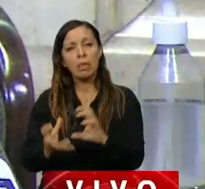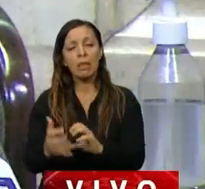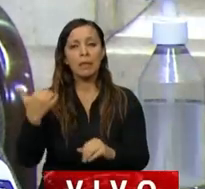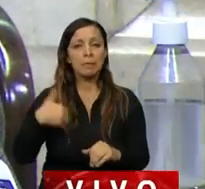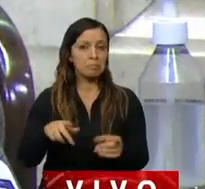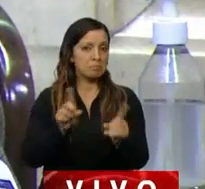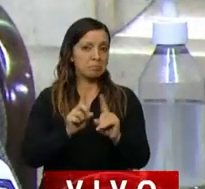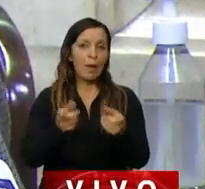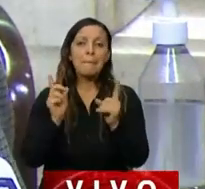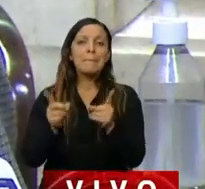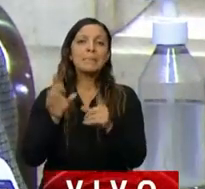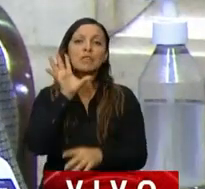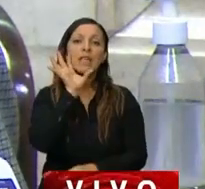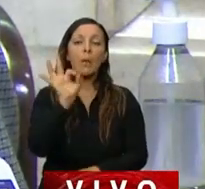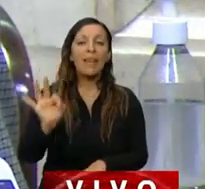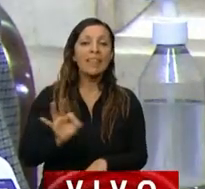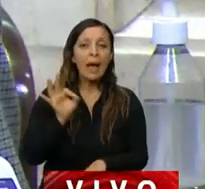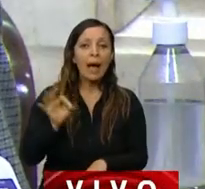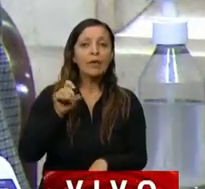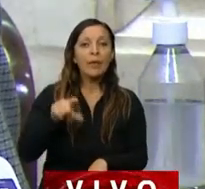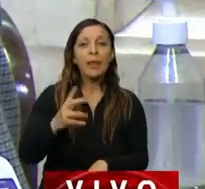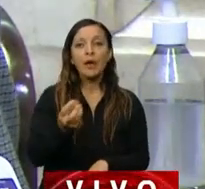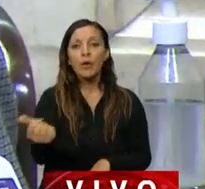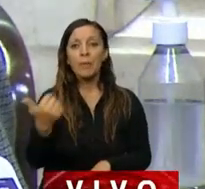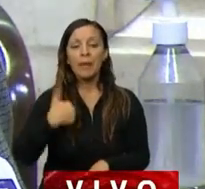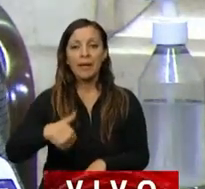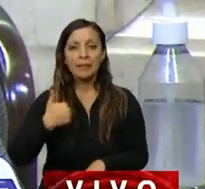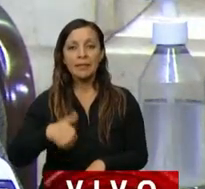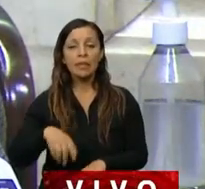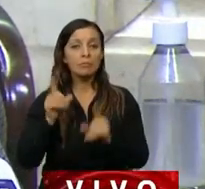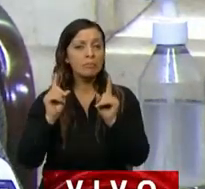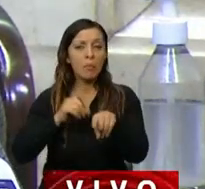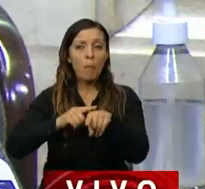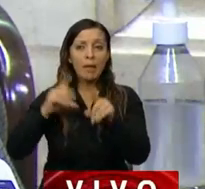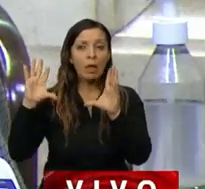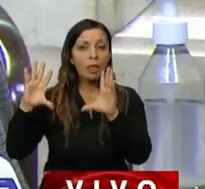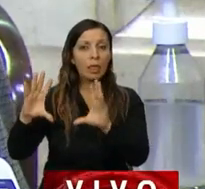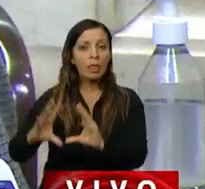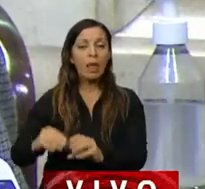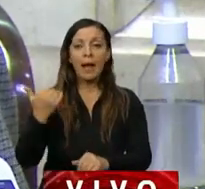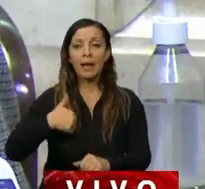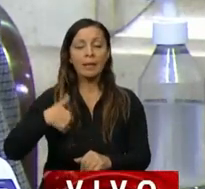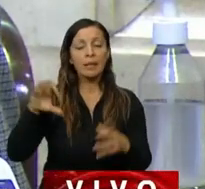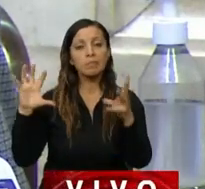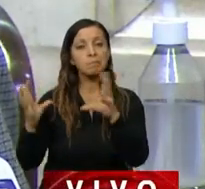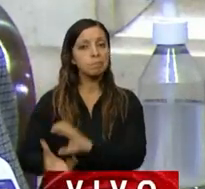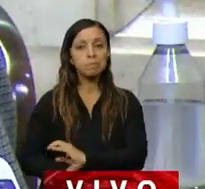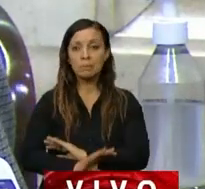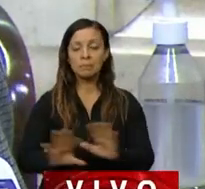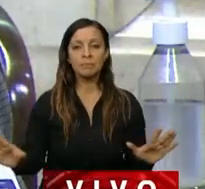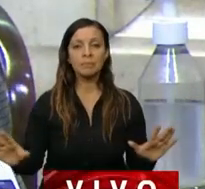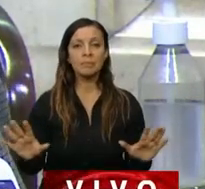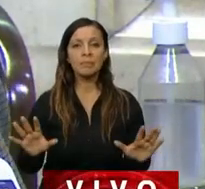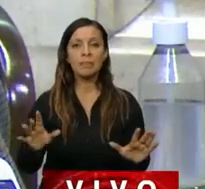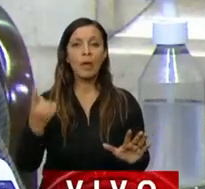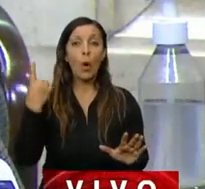mismo medio siglo del compre argentino es cuando la Argentina más decayó, siendo prácticamente la